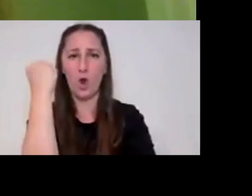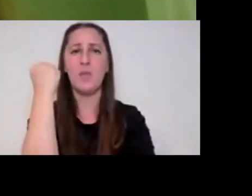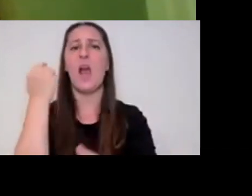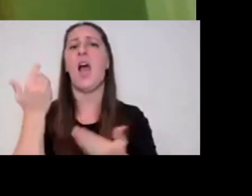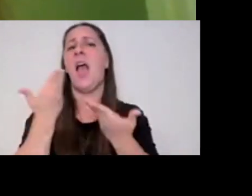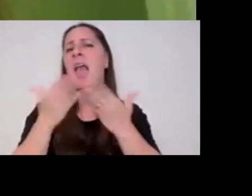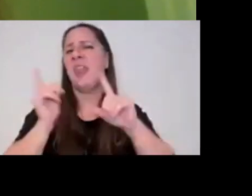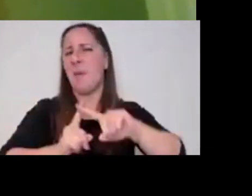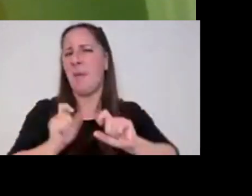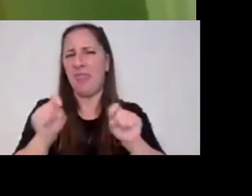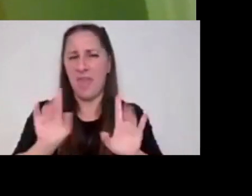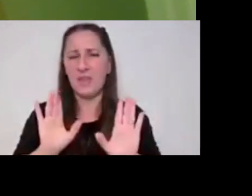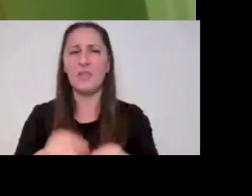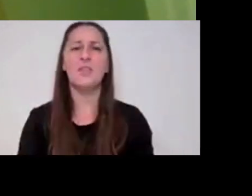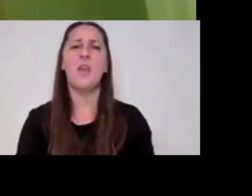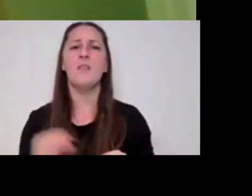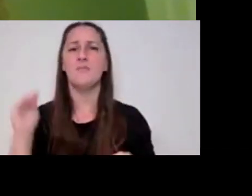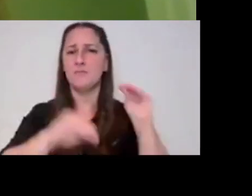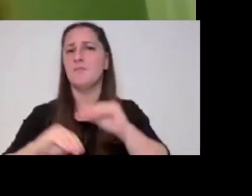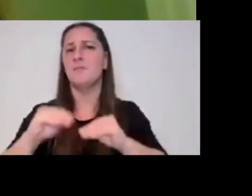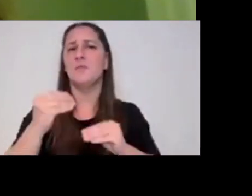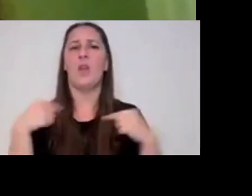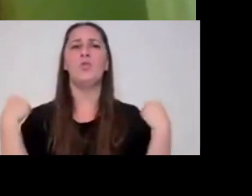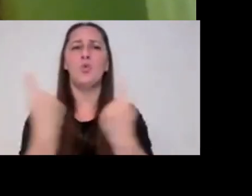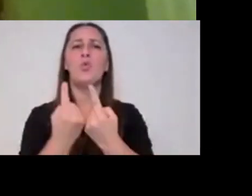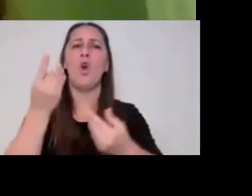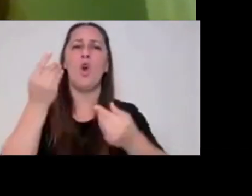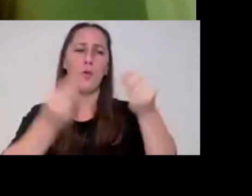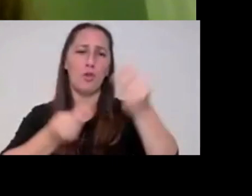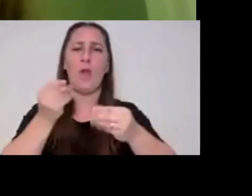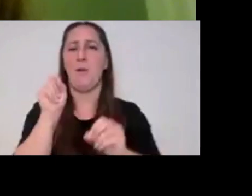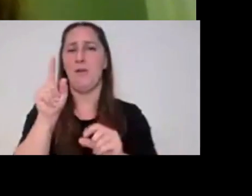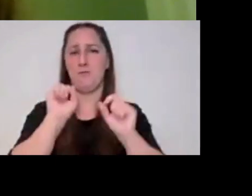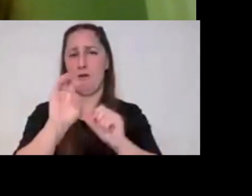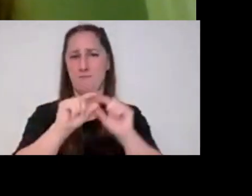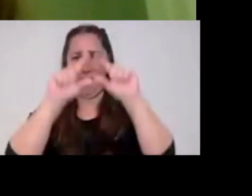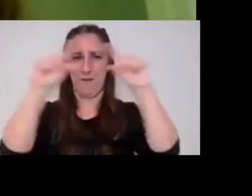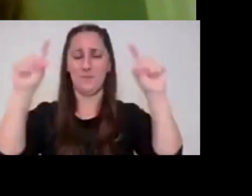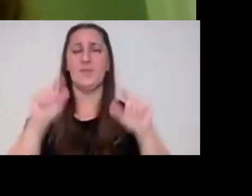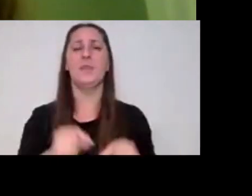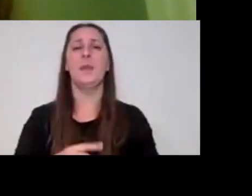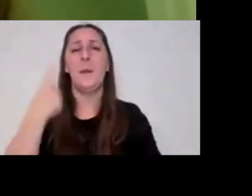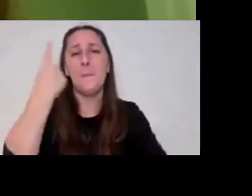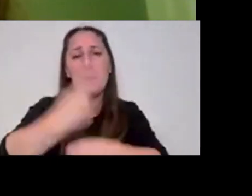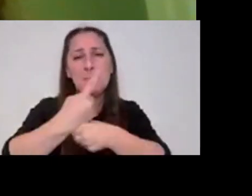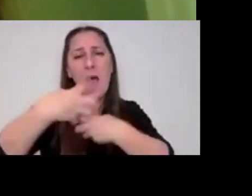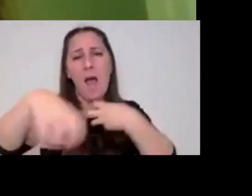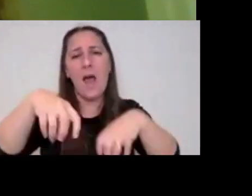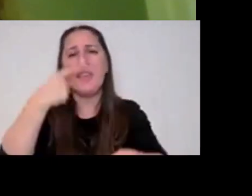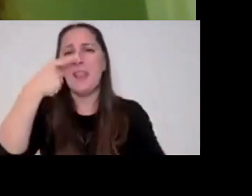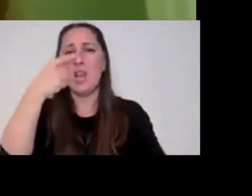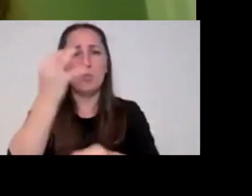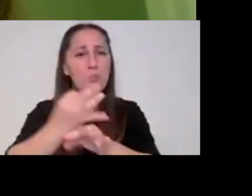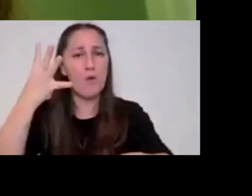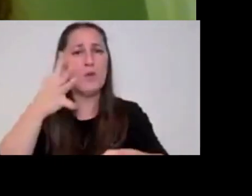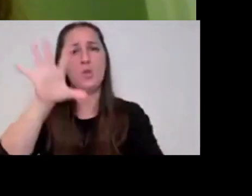independiente, conformando el actual estudio contable y tributario que lleva su nombre. Dentro de sus principales áreas de interés profesional destacan